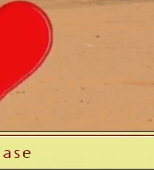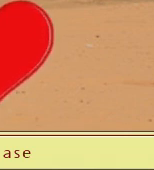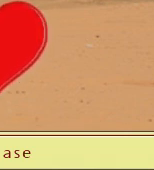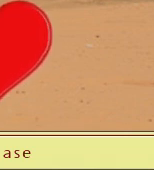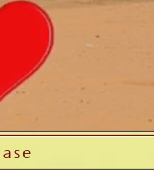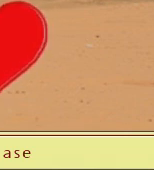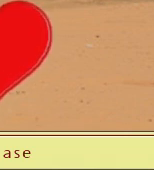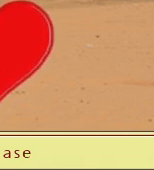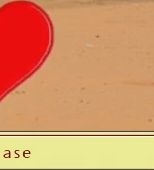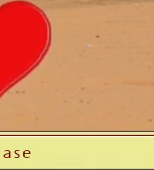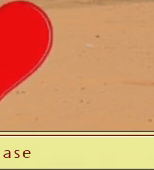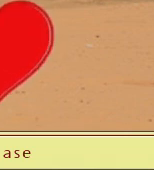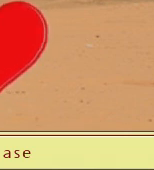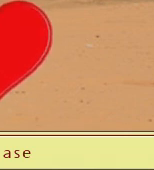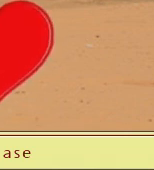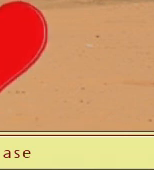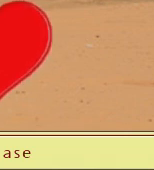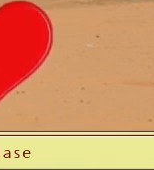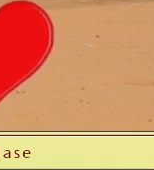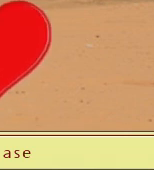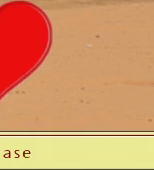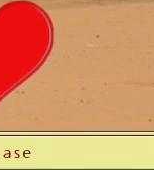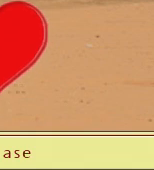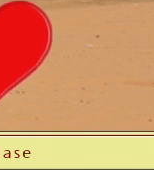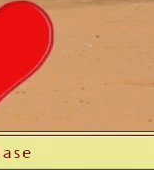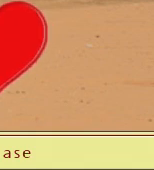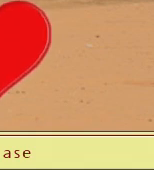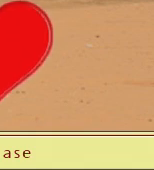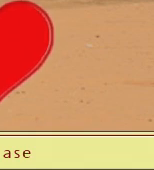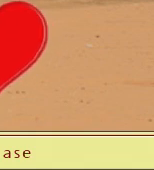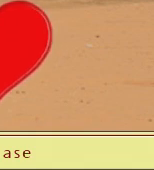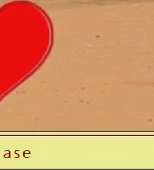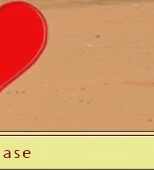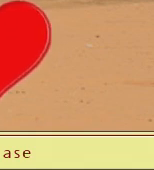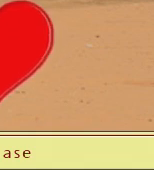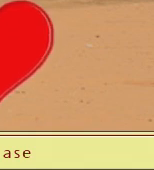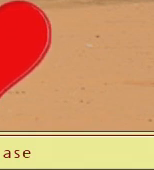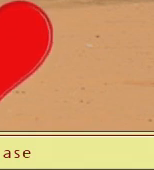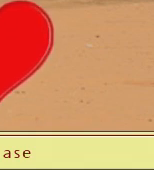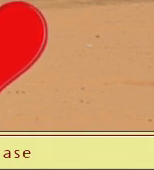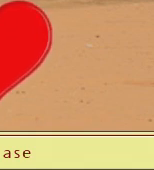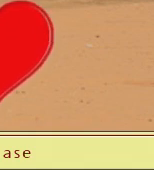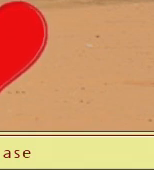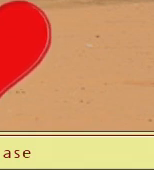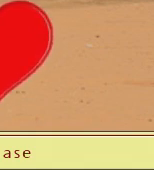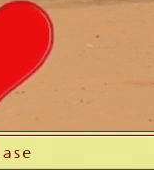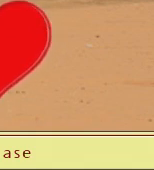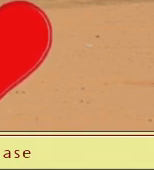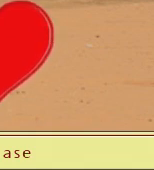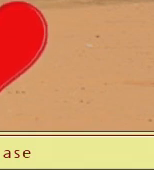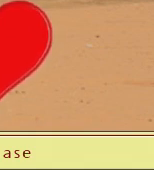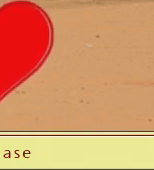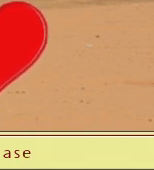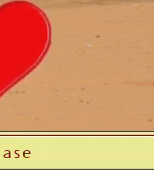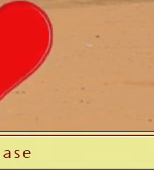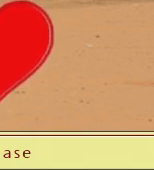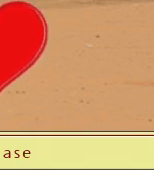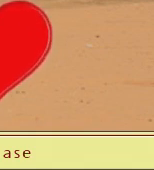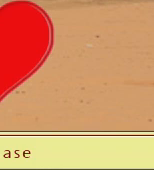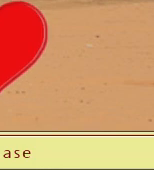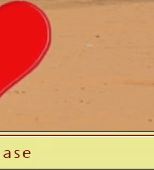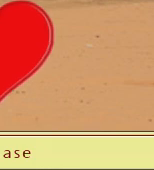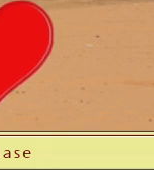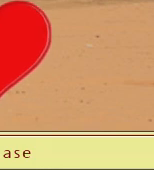personas lo que ellos precisaban. En este periodo de viajes era un periodo de muy